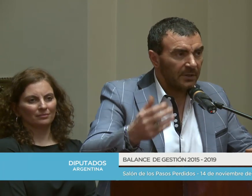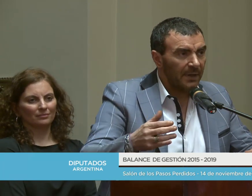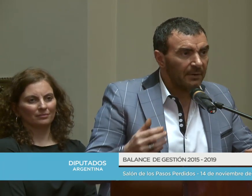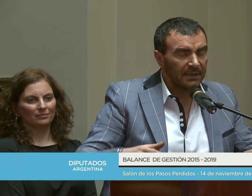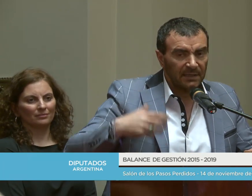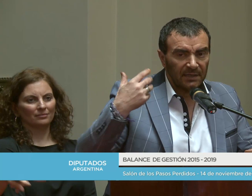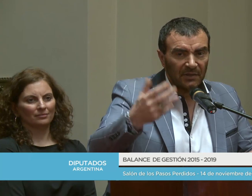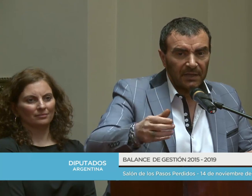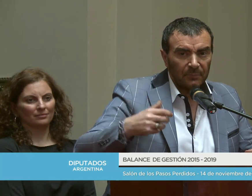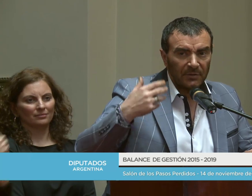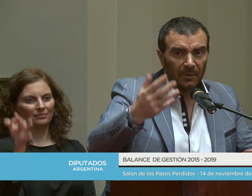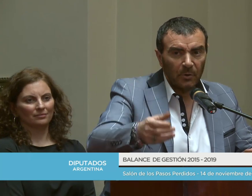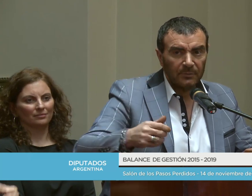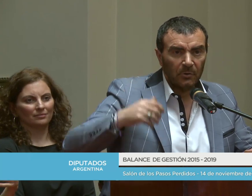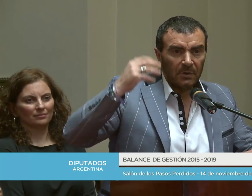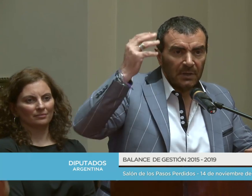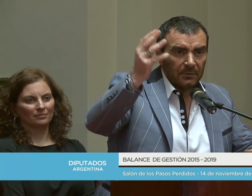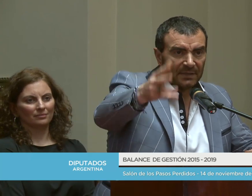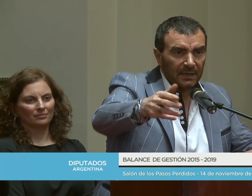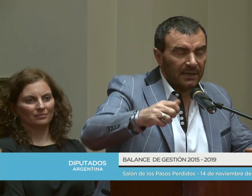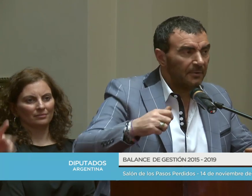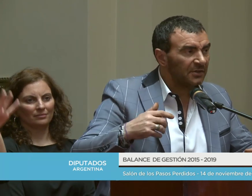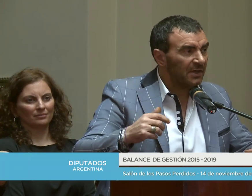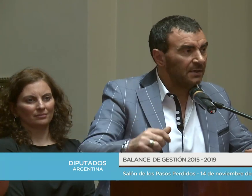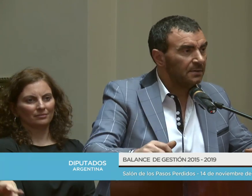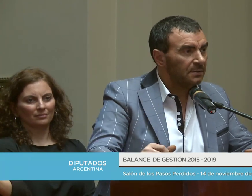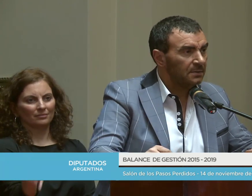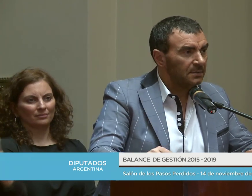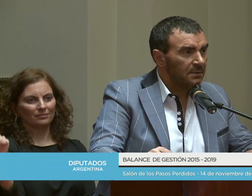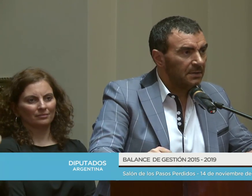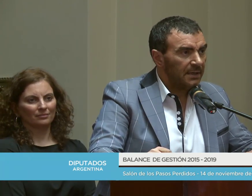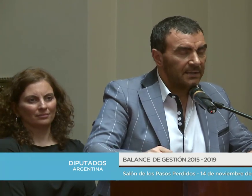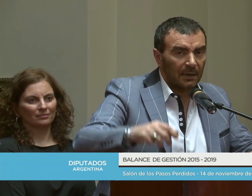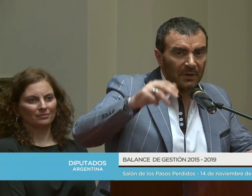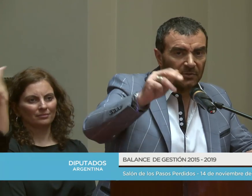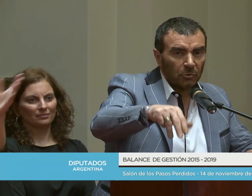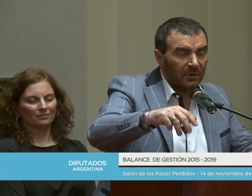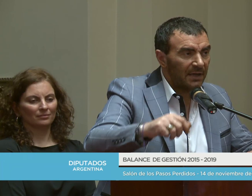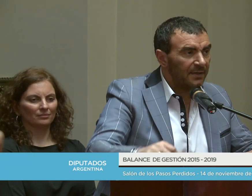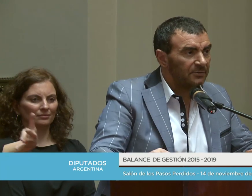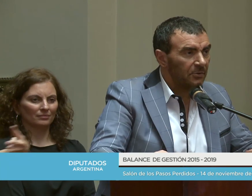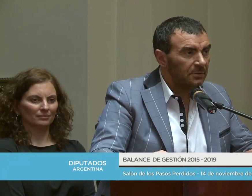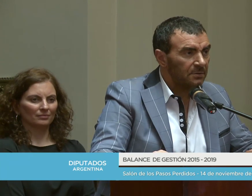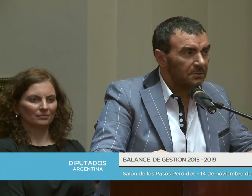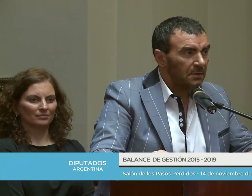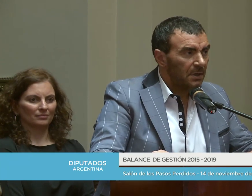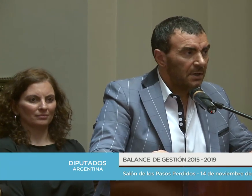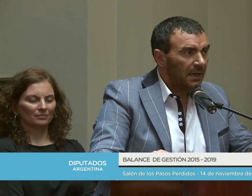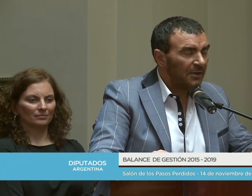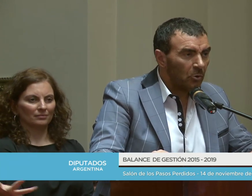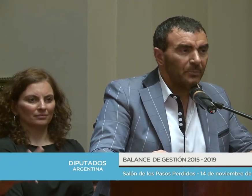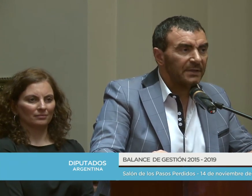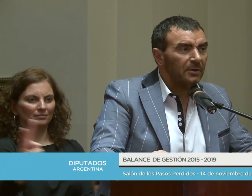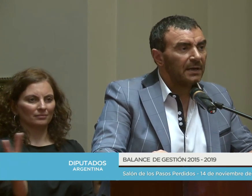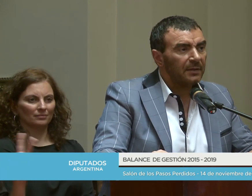hay sesiones bravas que tienen que salir, poner el cuerpo, estar en la valla, estar 48 horas acá adentro.